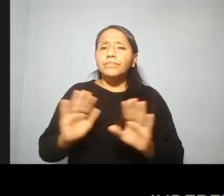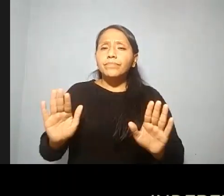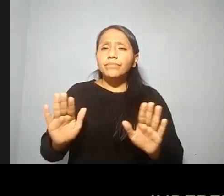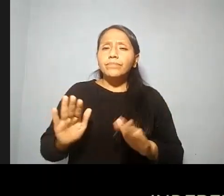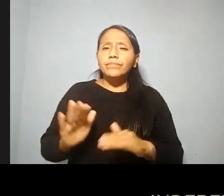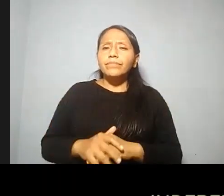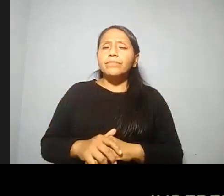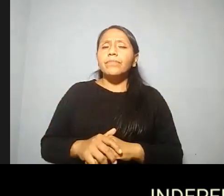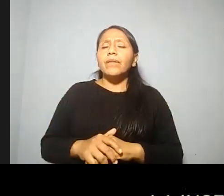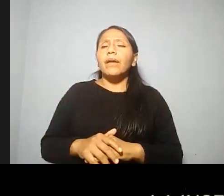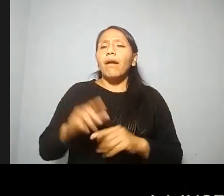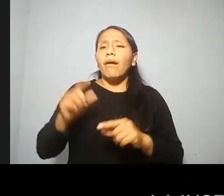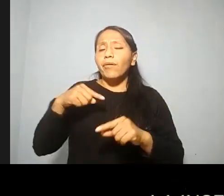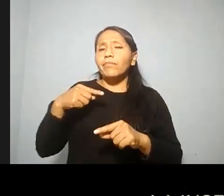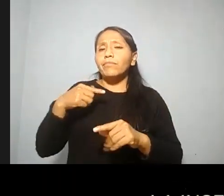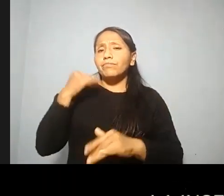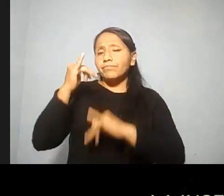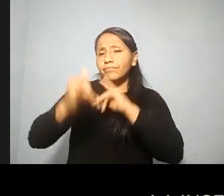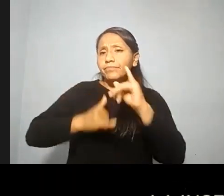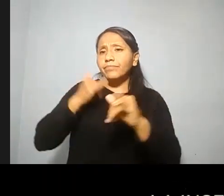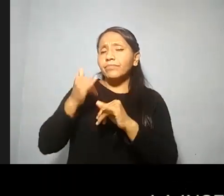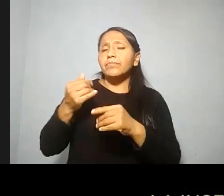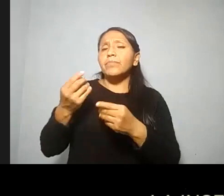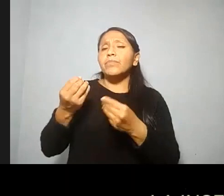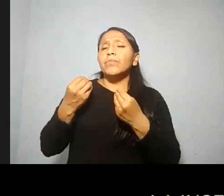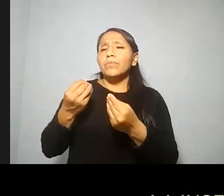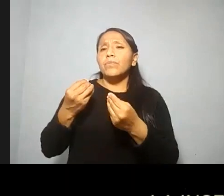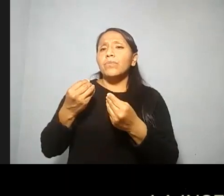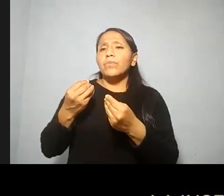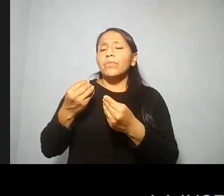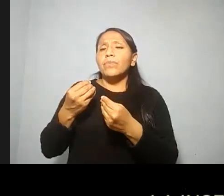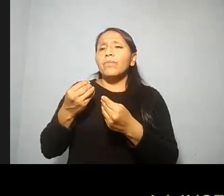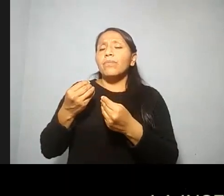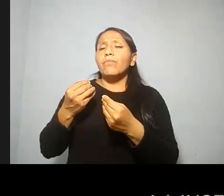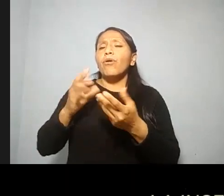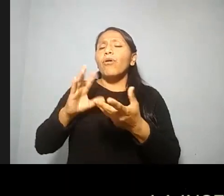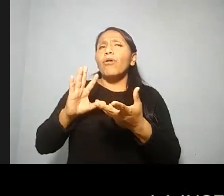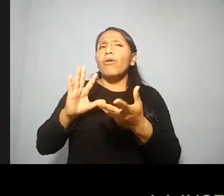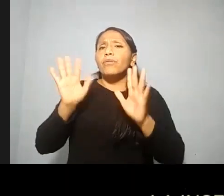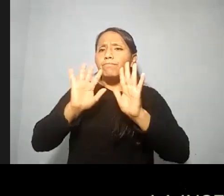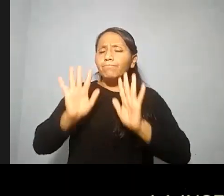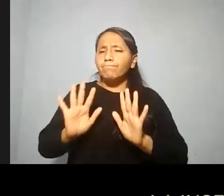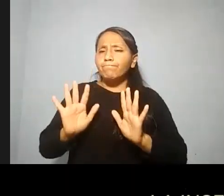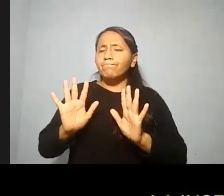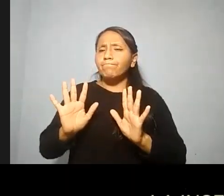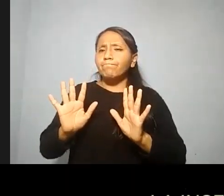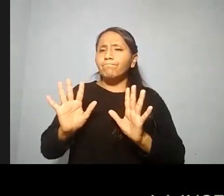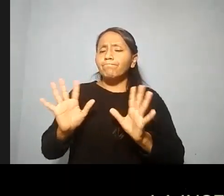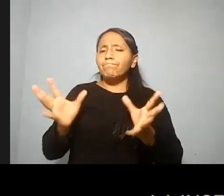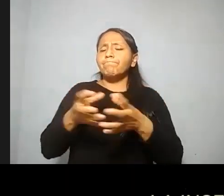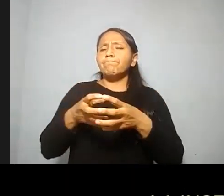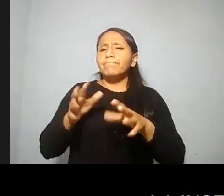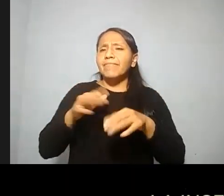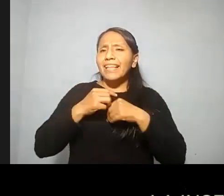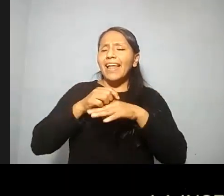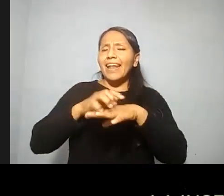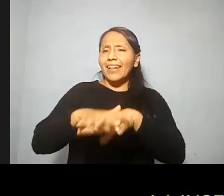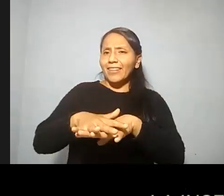Ahora voy a pasar a contarle cómo está conformada la red, que